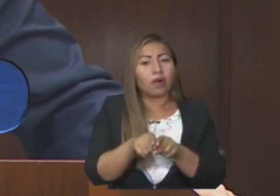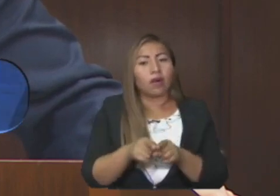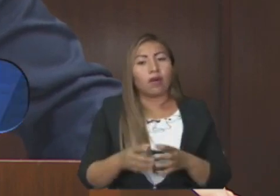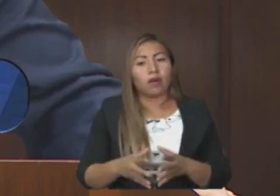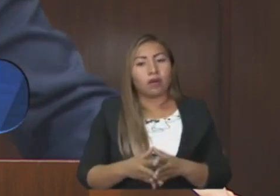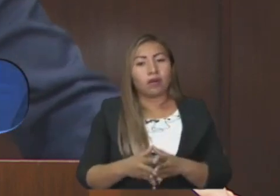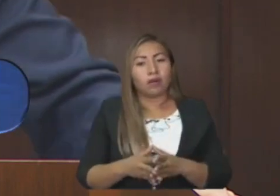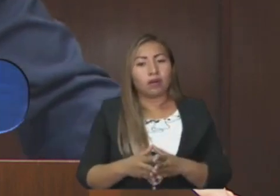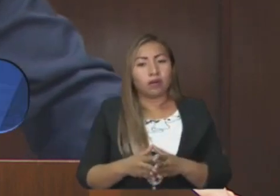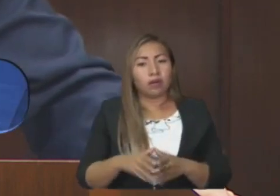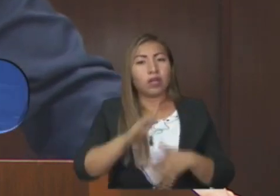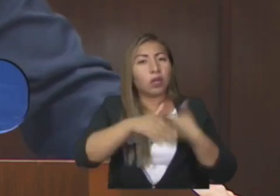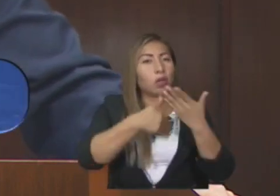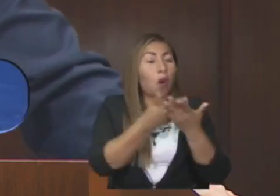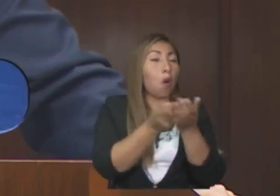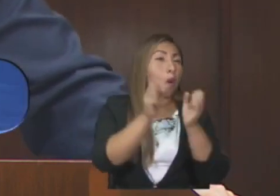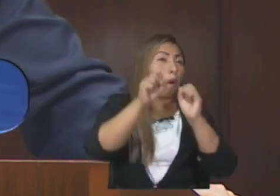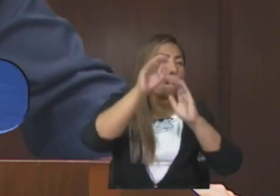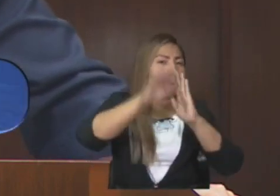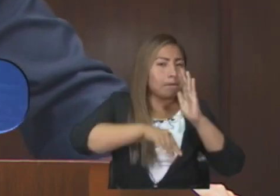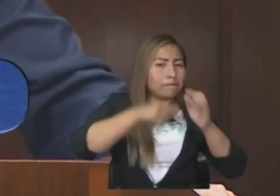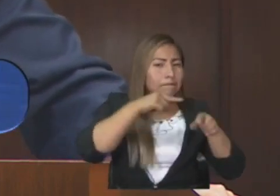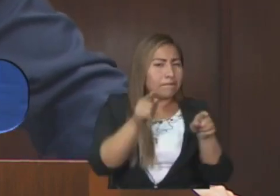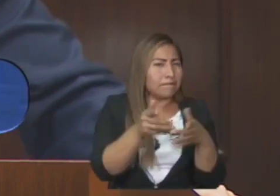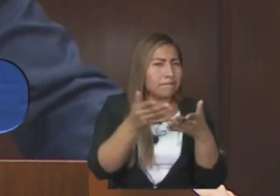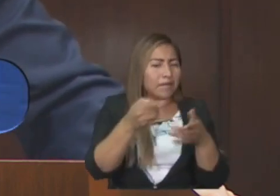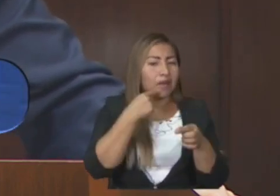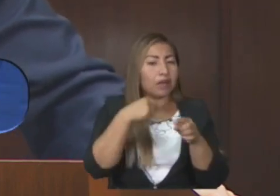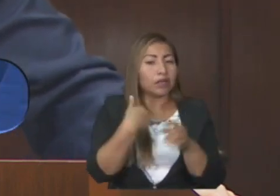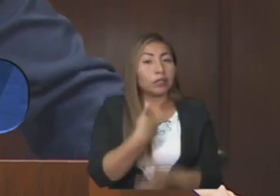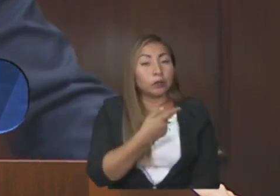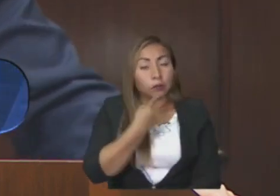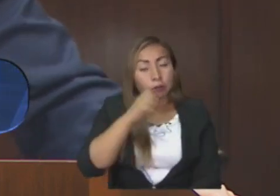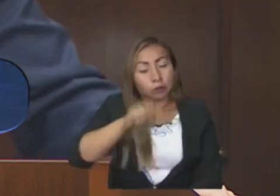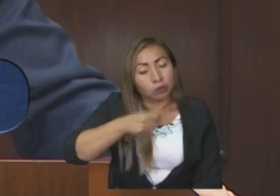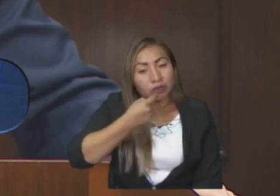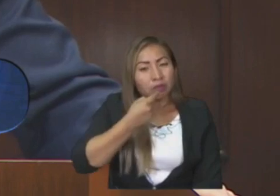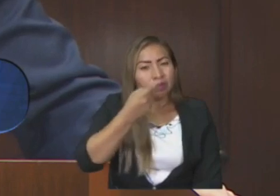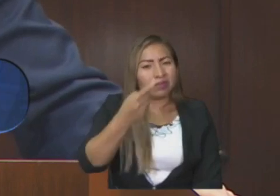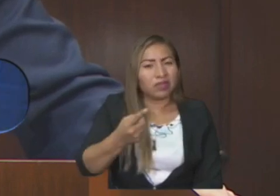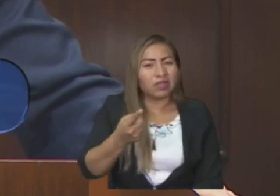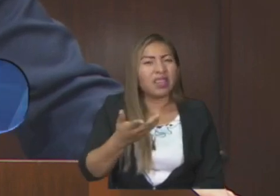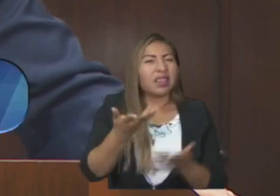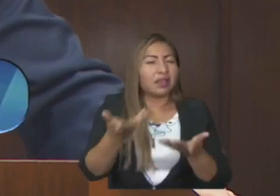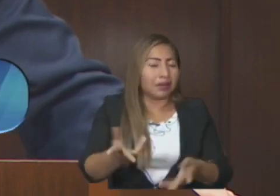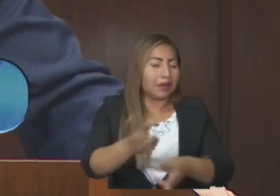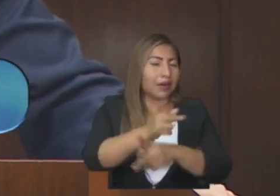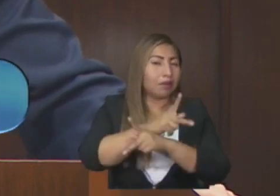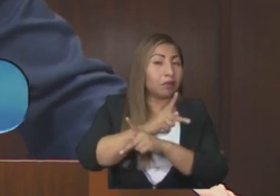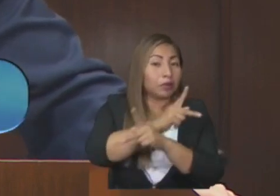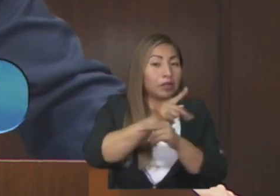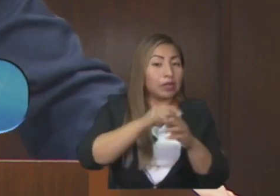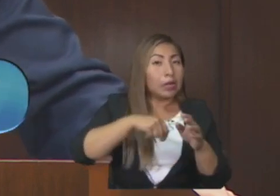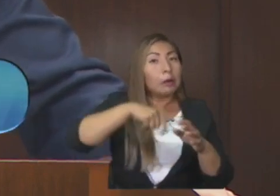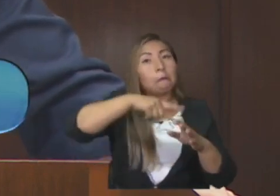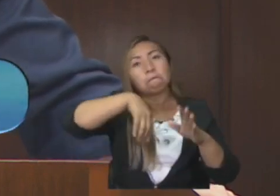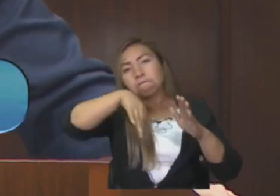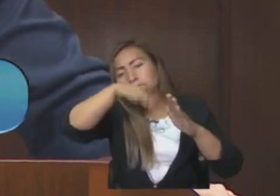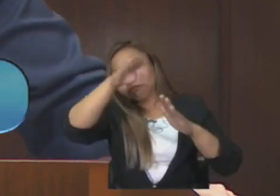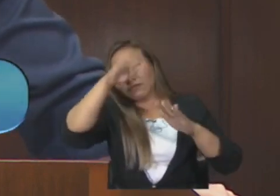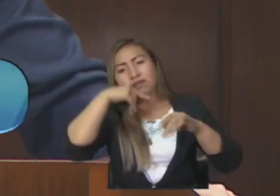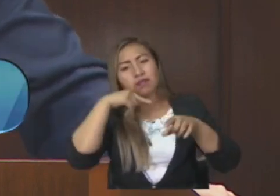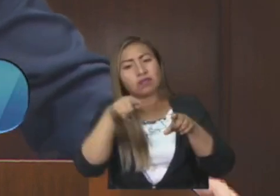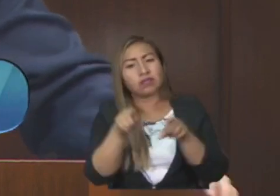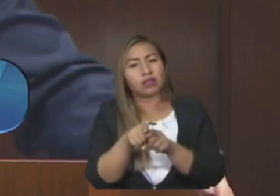bajos volúmenes de producción. Pero lo que no podíamos contemplar eran protecciones a la alza que socavaran que